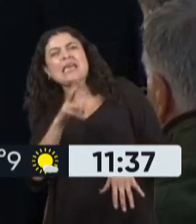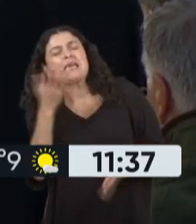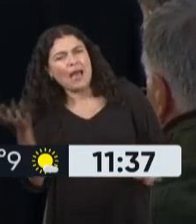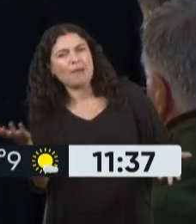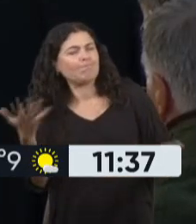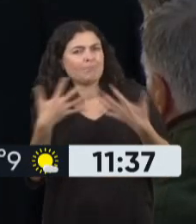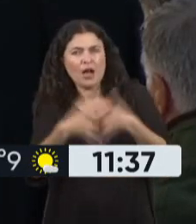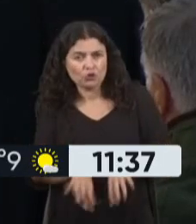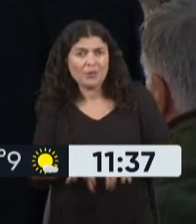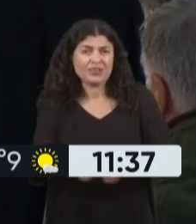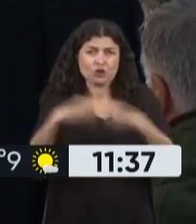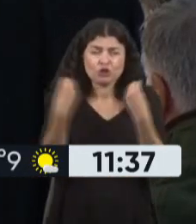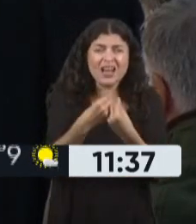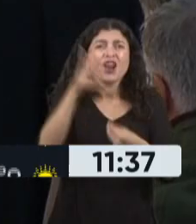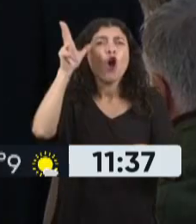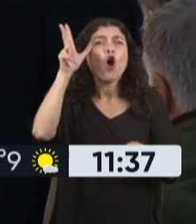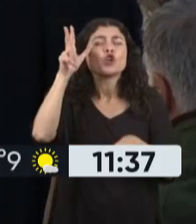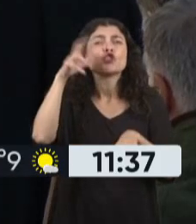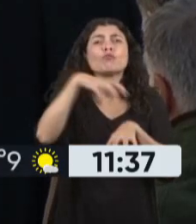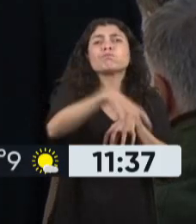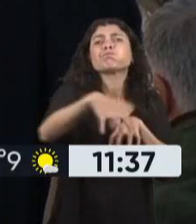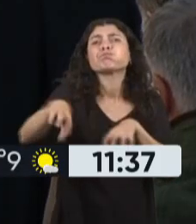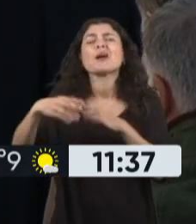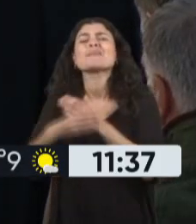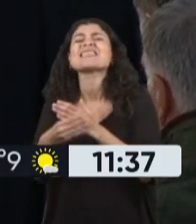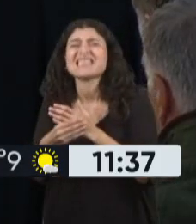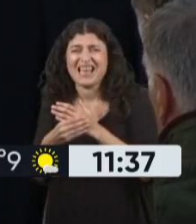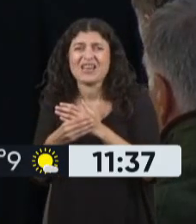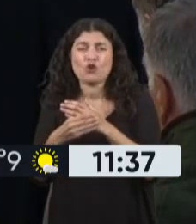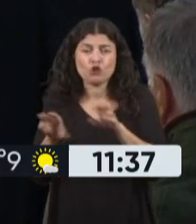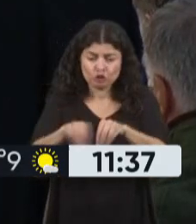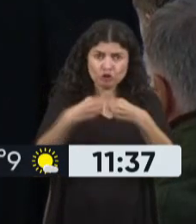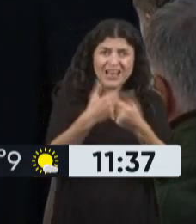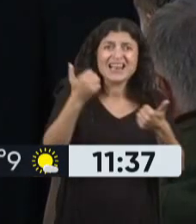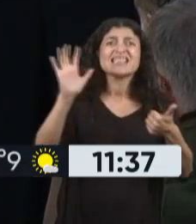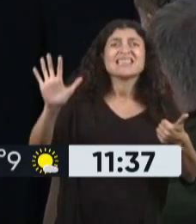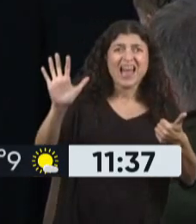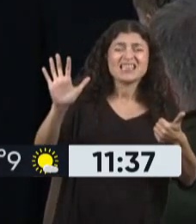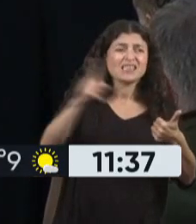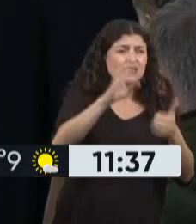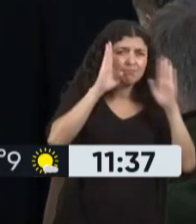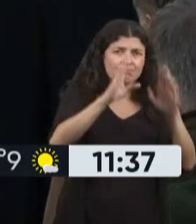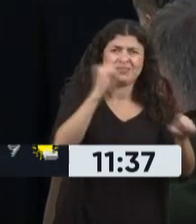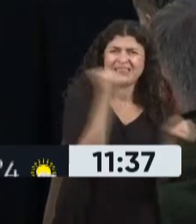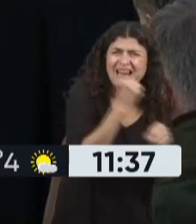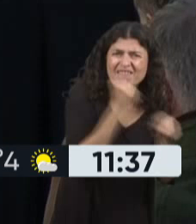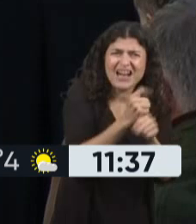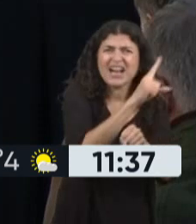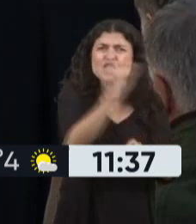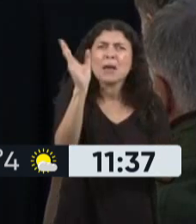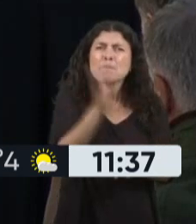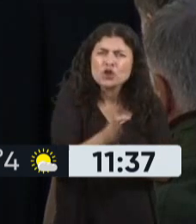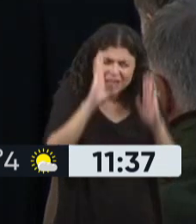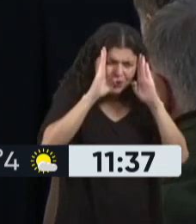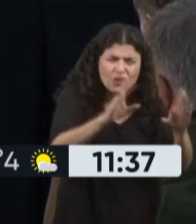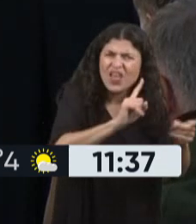de los 8 ministerios que tenemos, 6 estuvieron trabajando de modo activo en ayudar a